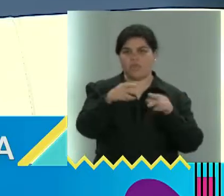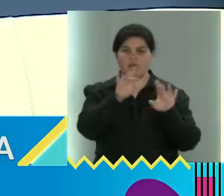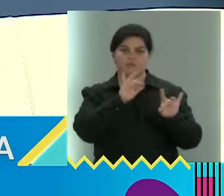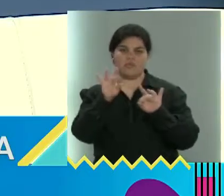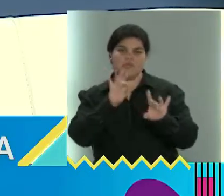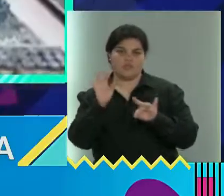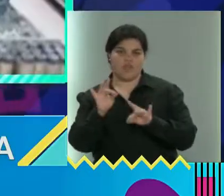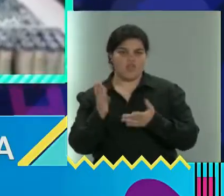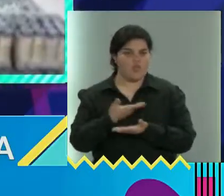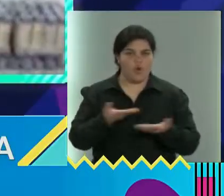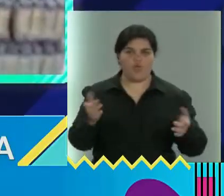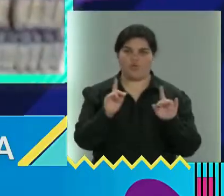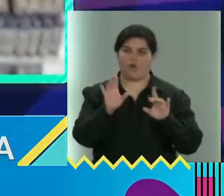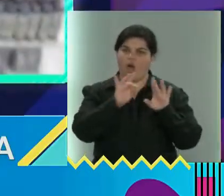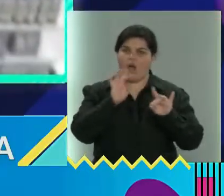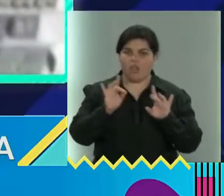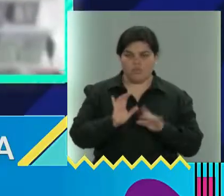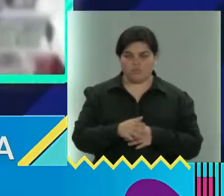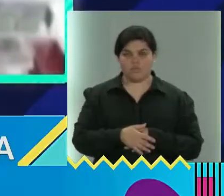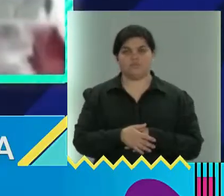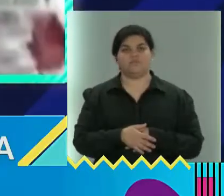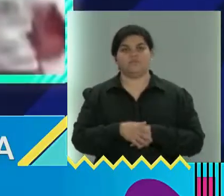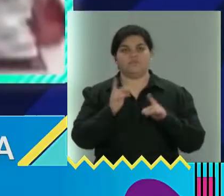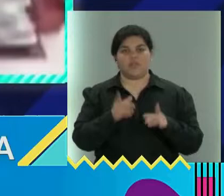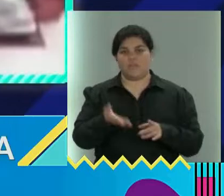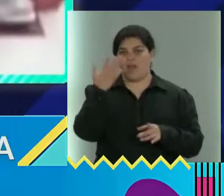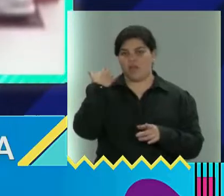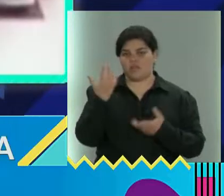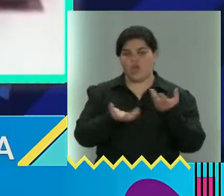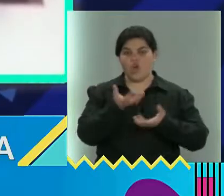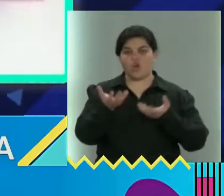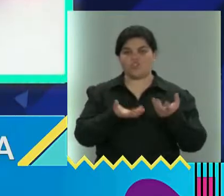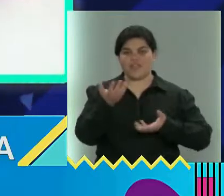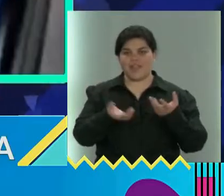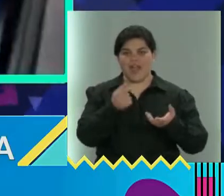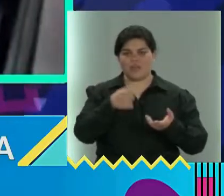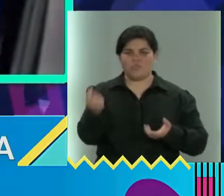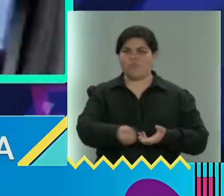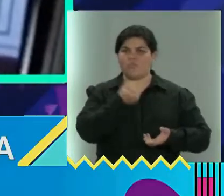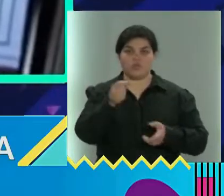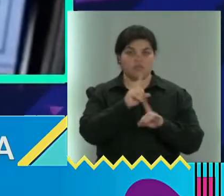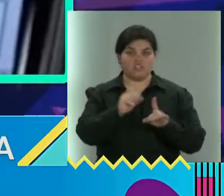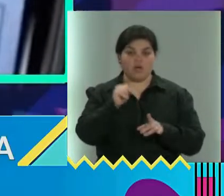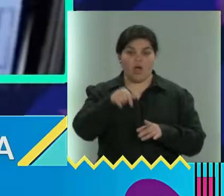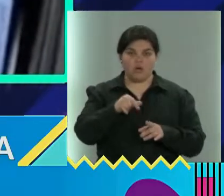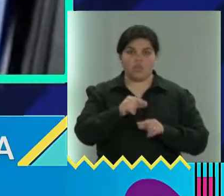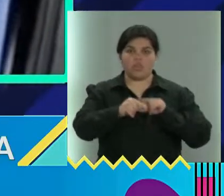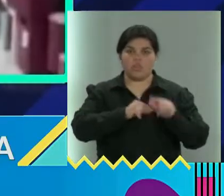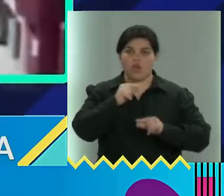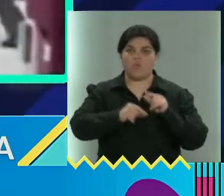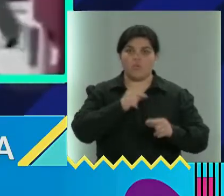ejemplo, la cocina, que hace 30 años no era algo tan importante, hoy empieza a tener cada vez